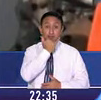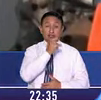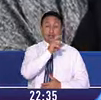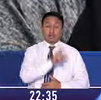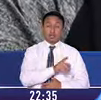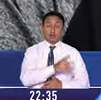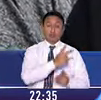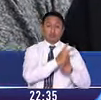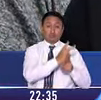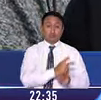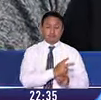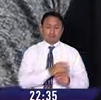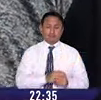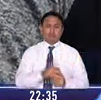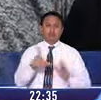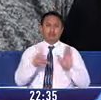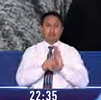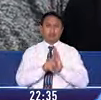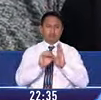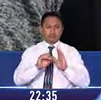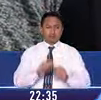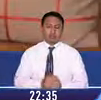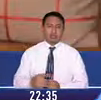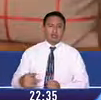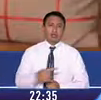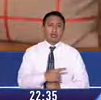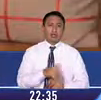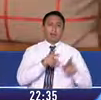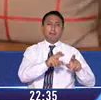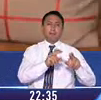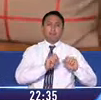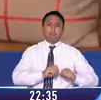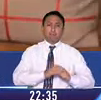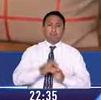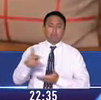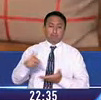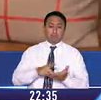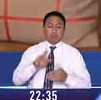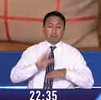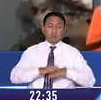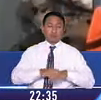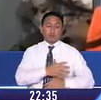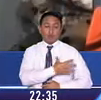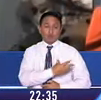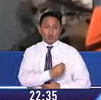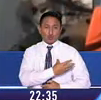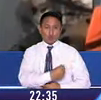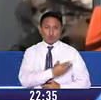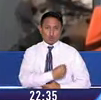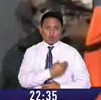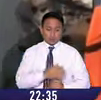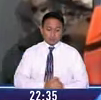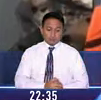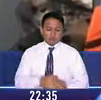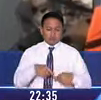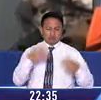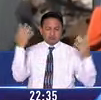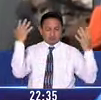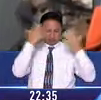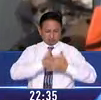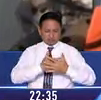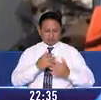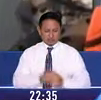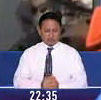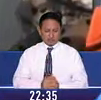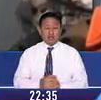despido. La ley también aumenta el periodo para la licencia remunerada por lactancia. Están confundiendo que se mantienen